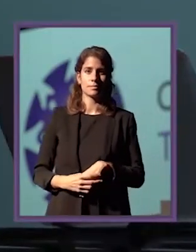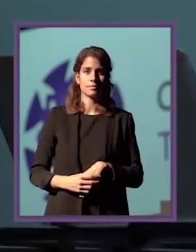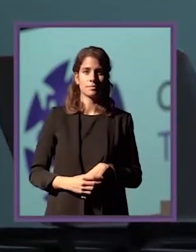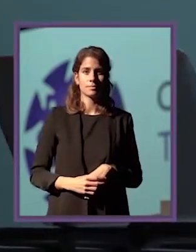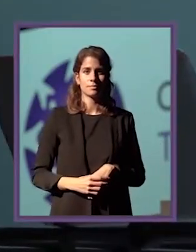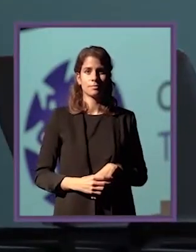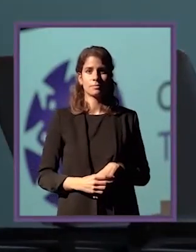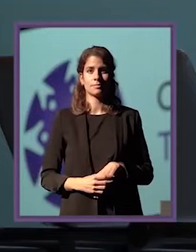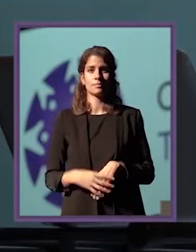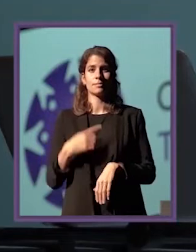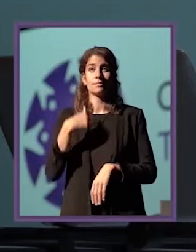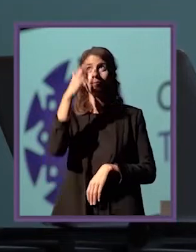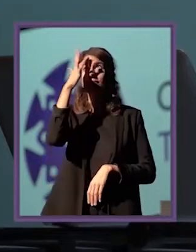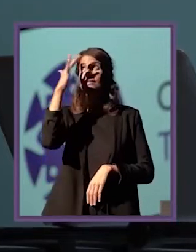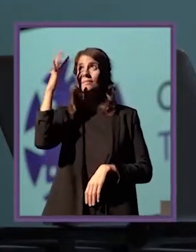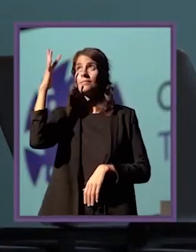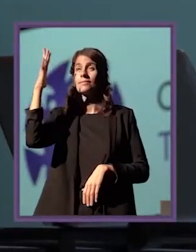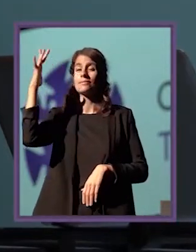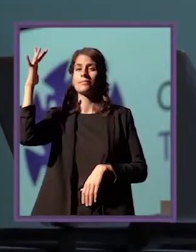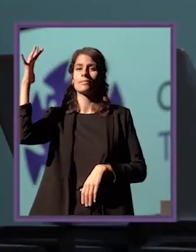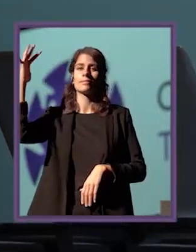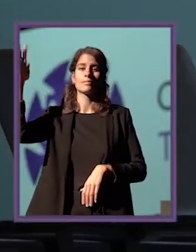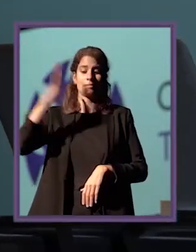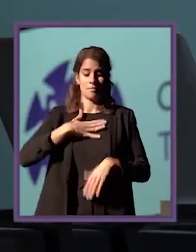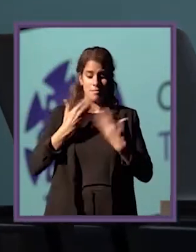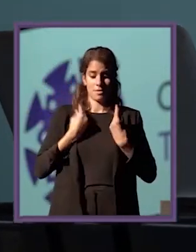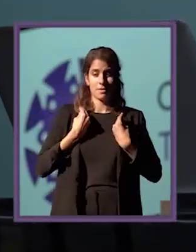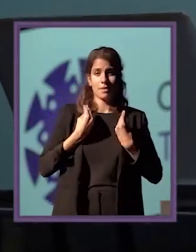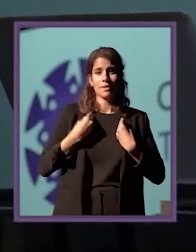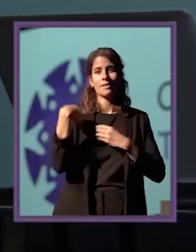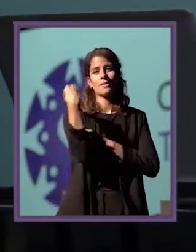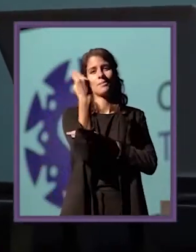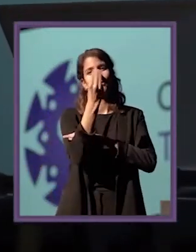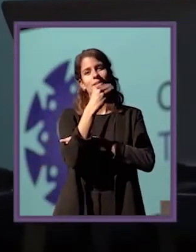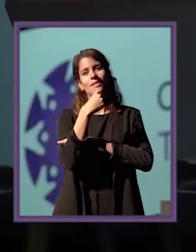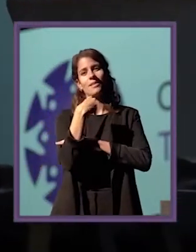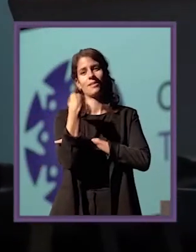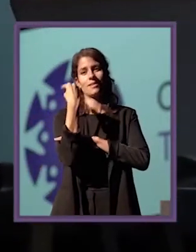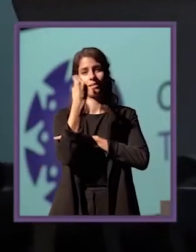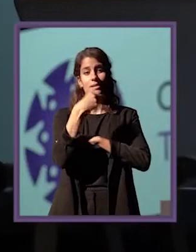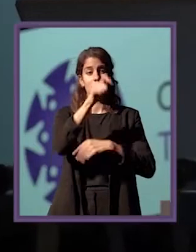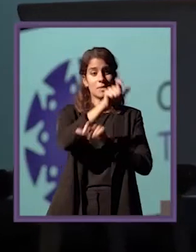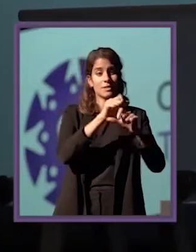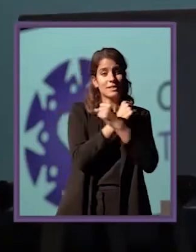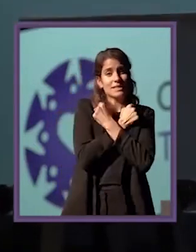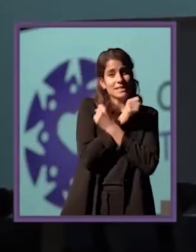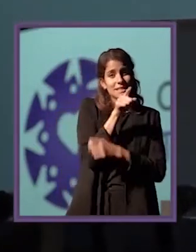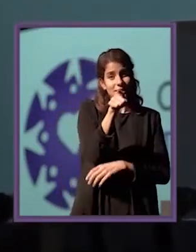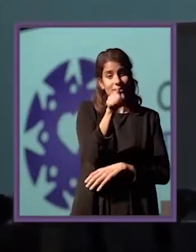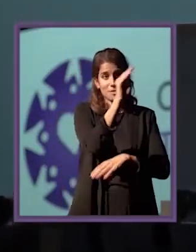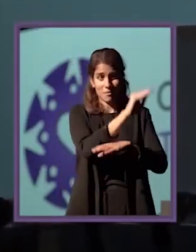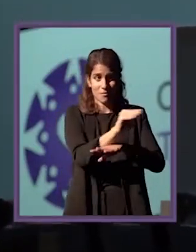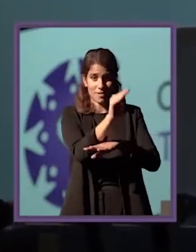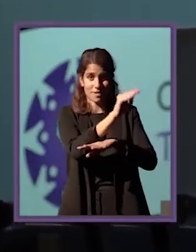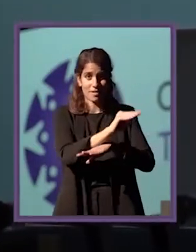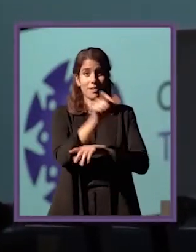Cuida de mis sueños, cuida de mi vida, cuida quien te quiere, cuida